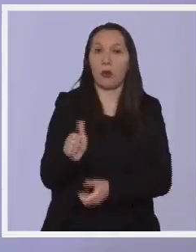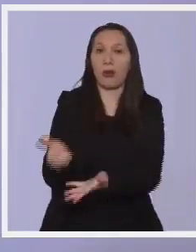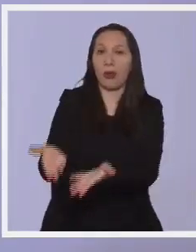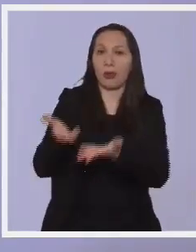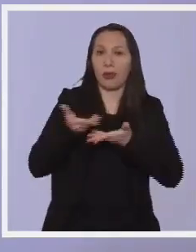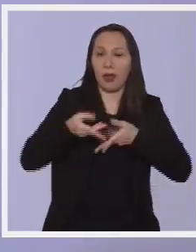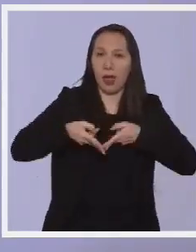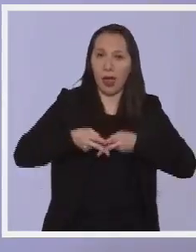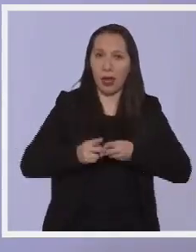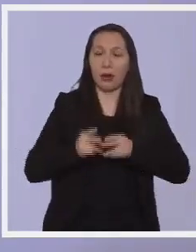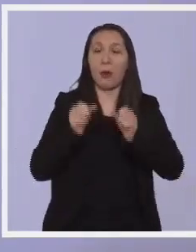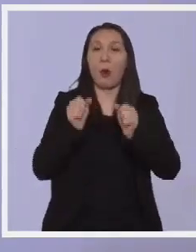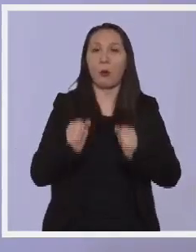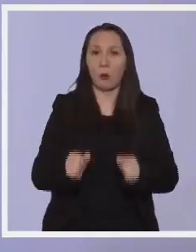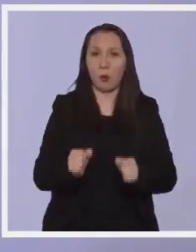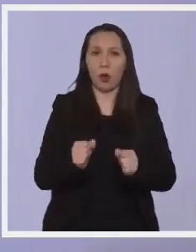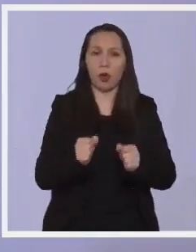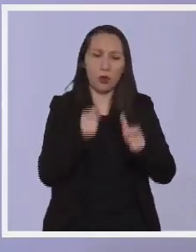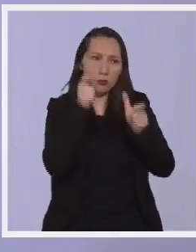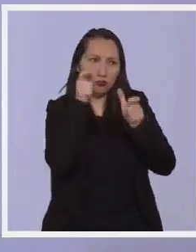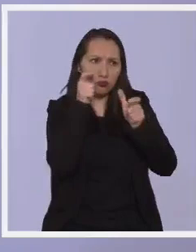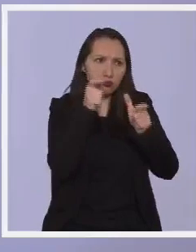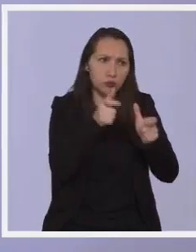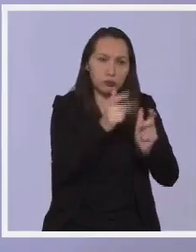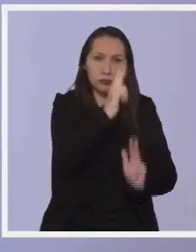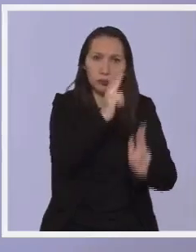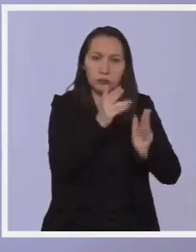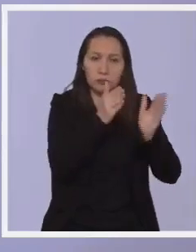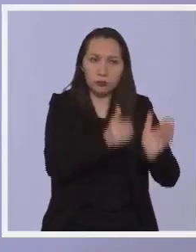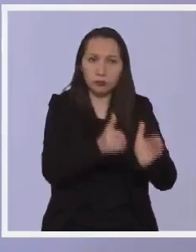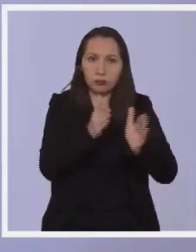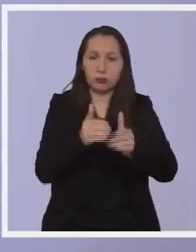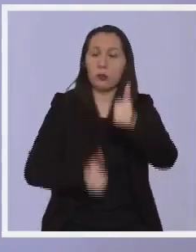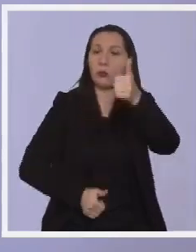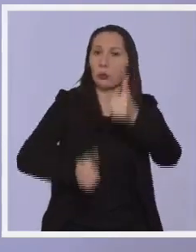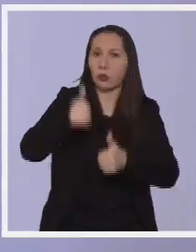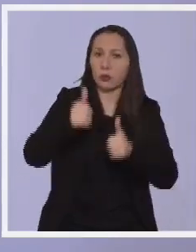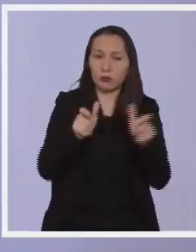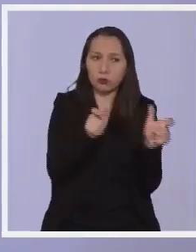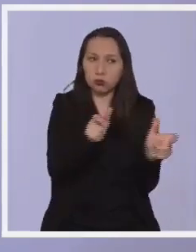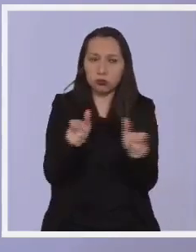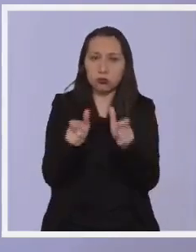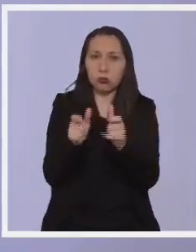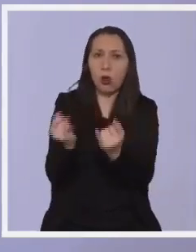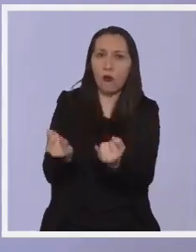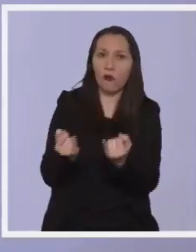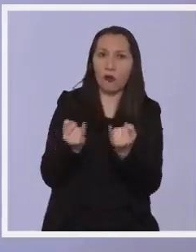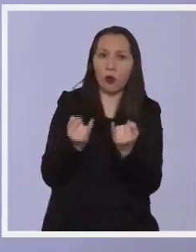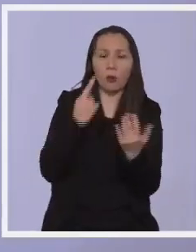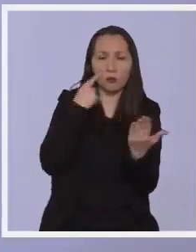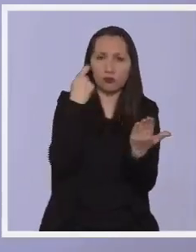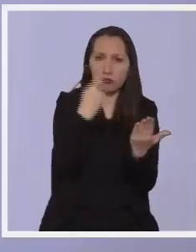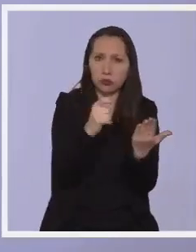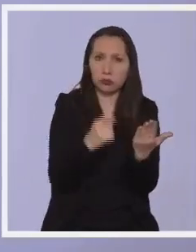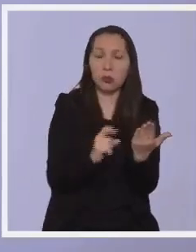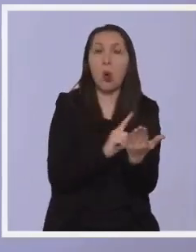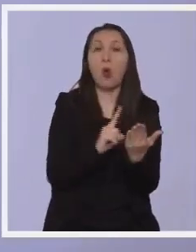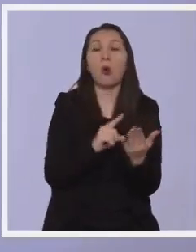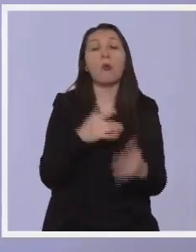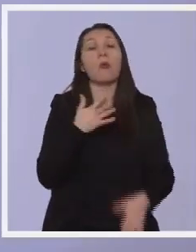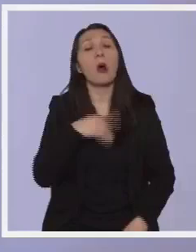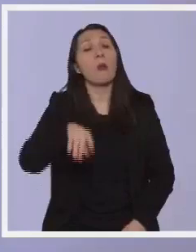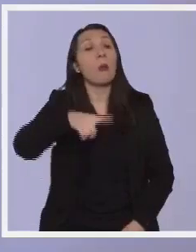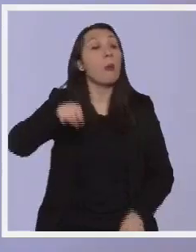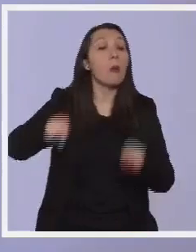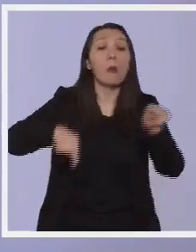herramientas para tener una forma de fiscalizar las armas más sistemática, más profesional, con información calificada, no al voleo como